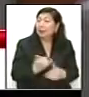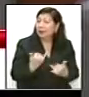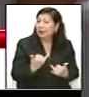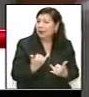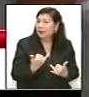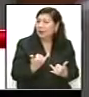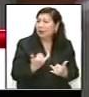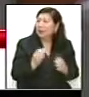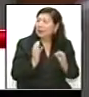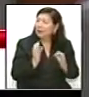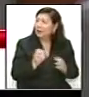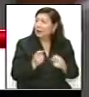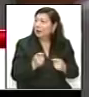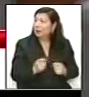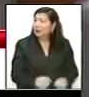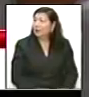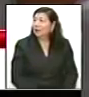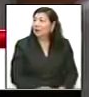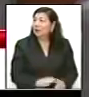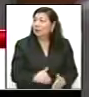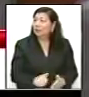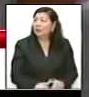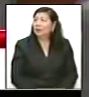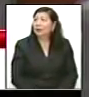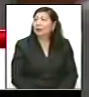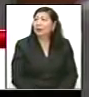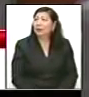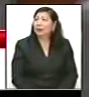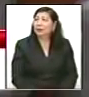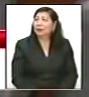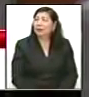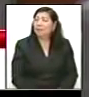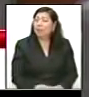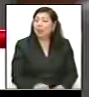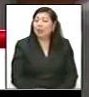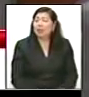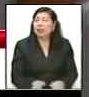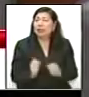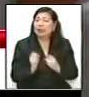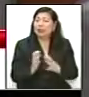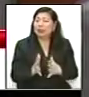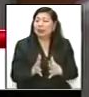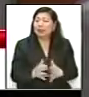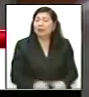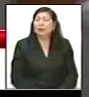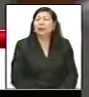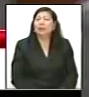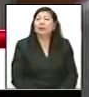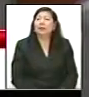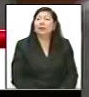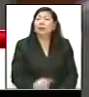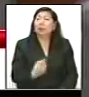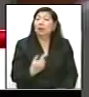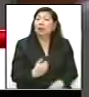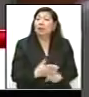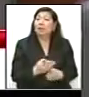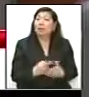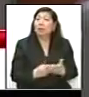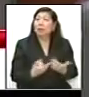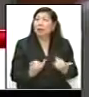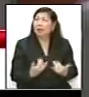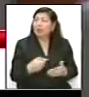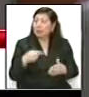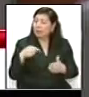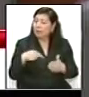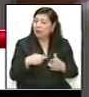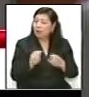esa constante de traer el pasado al presente, generando odios, enconos, y una de las manifestaciones de ese